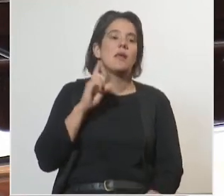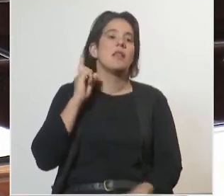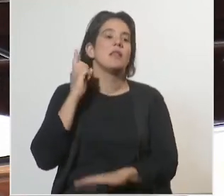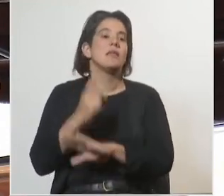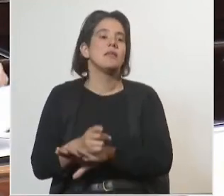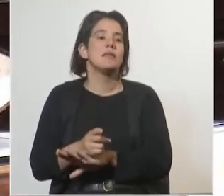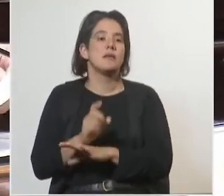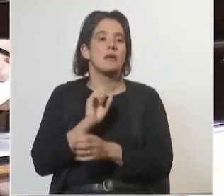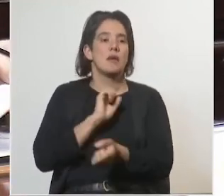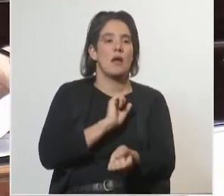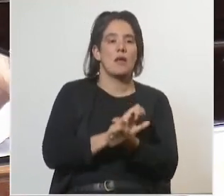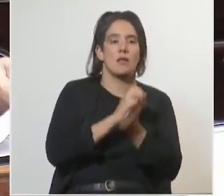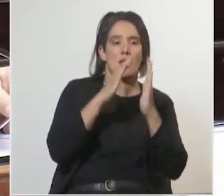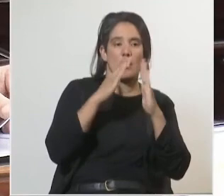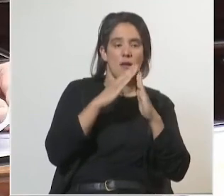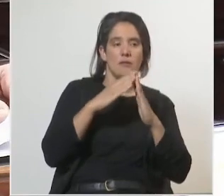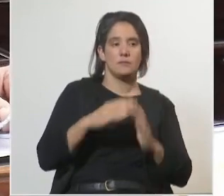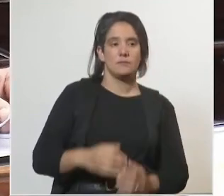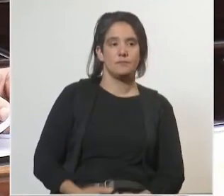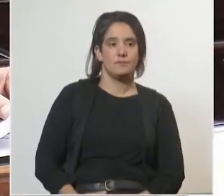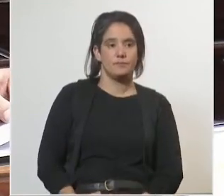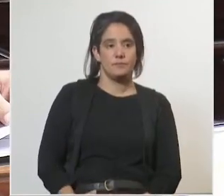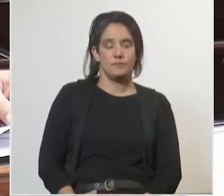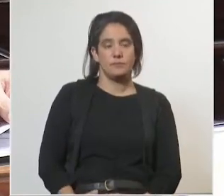decretará el arresto domiciliario.